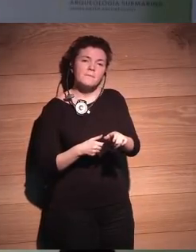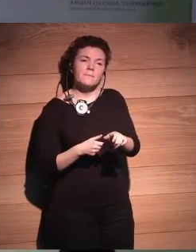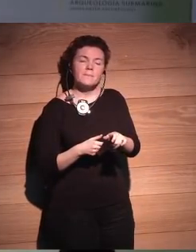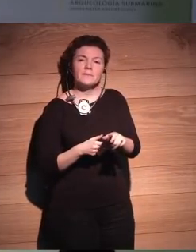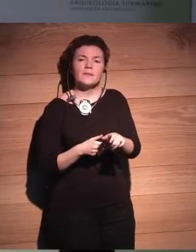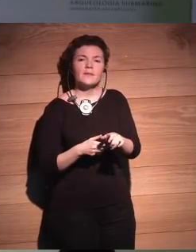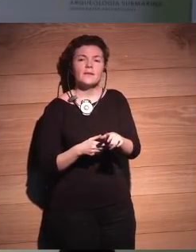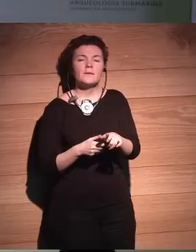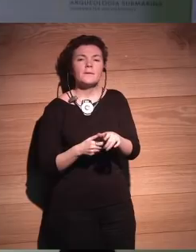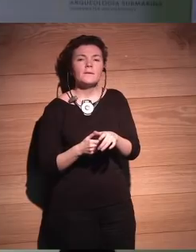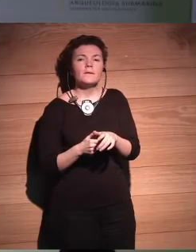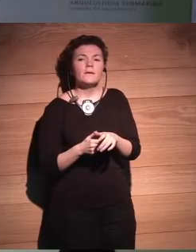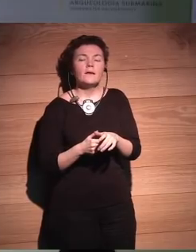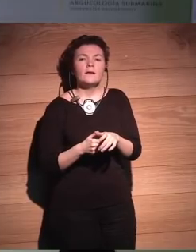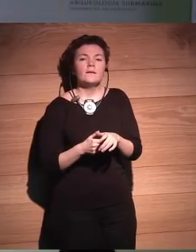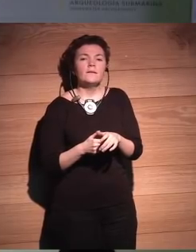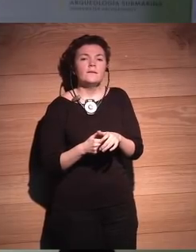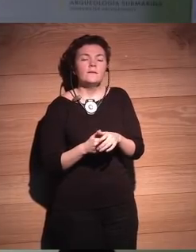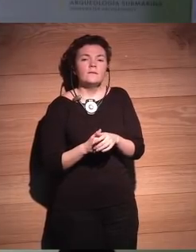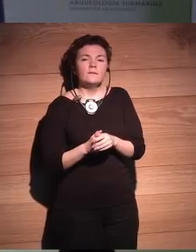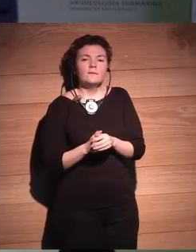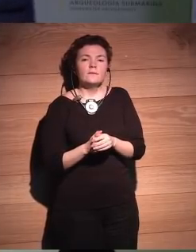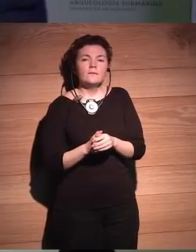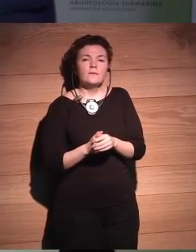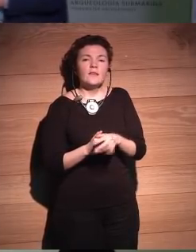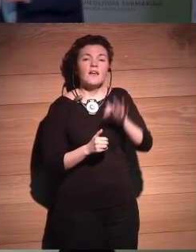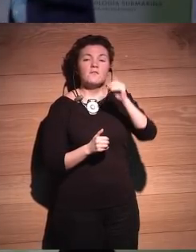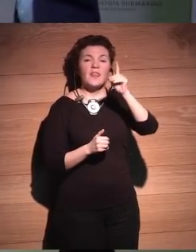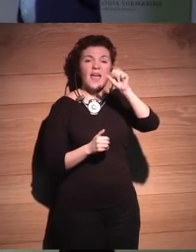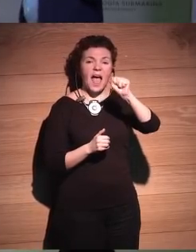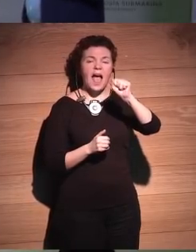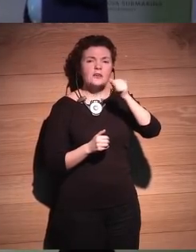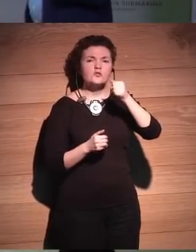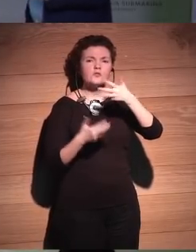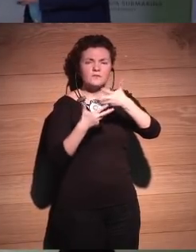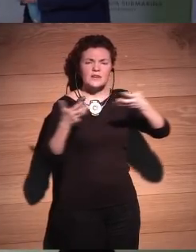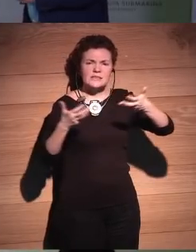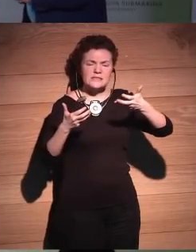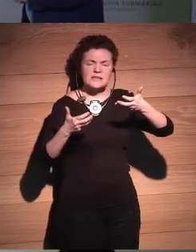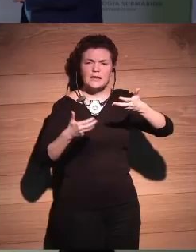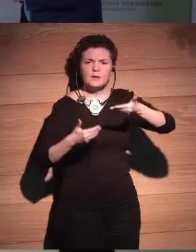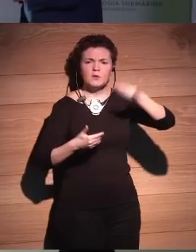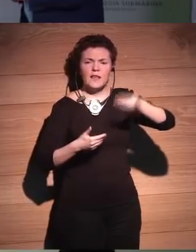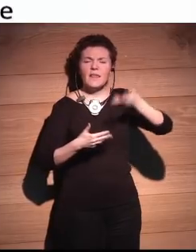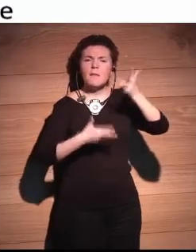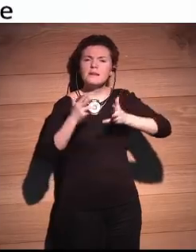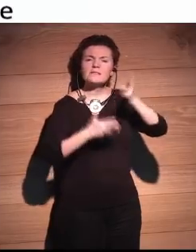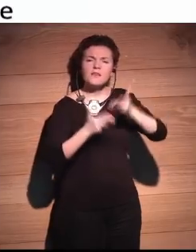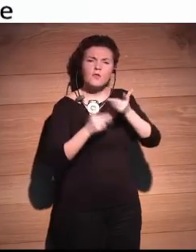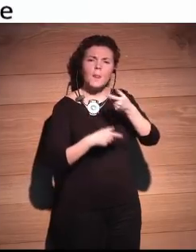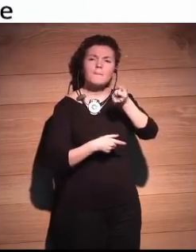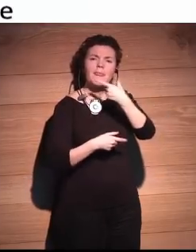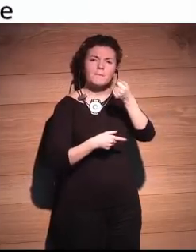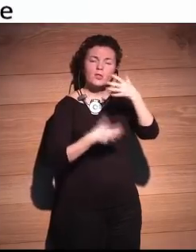está al mando de la FDA, y esto es algo histórico de la Administración del Medicamento en los Estados